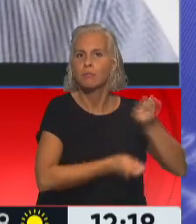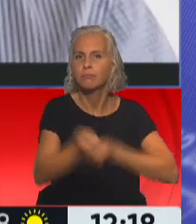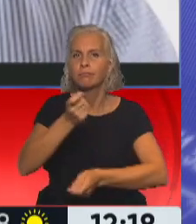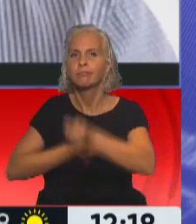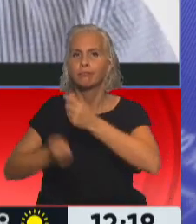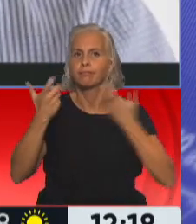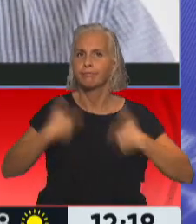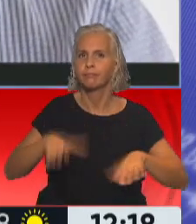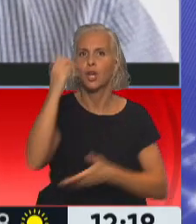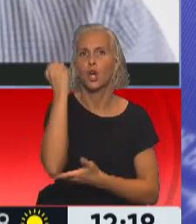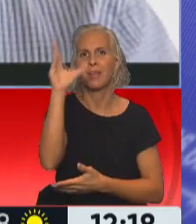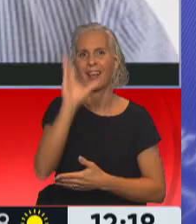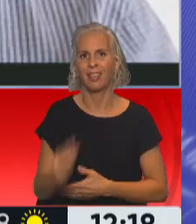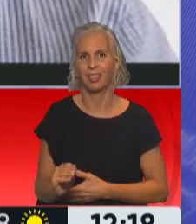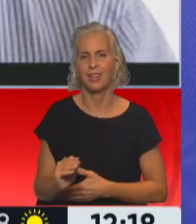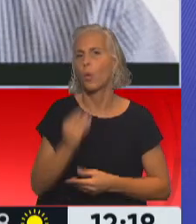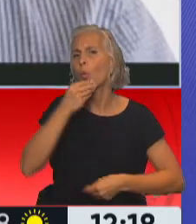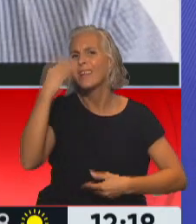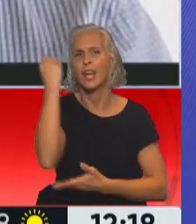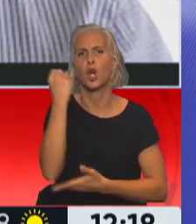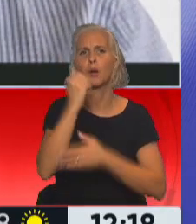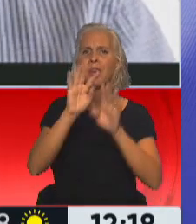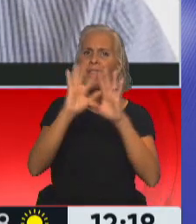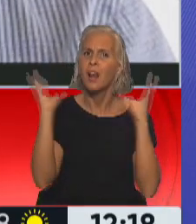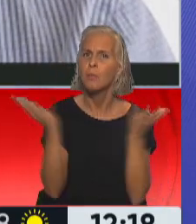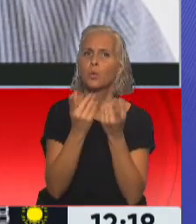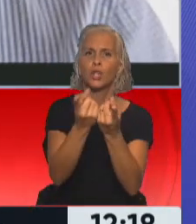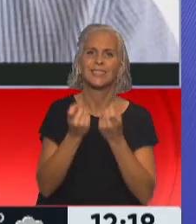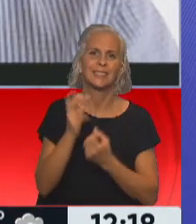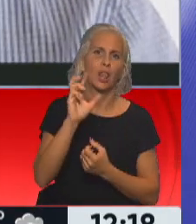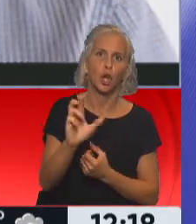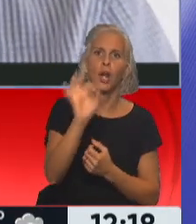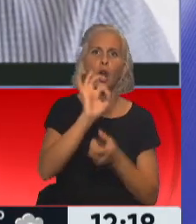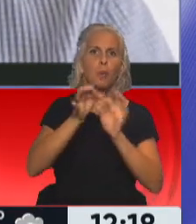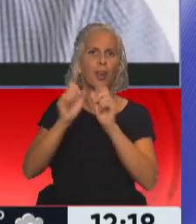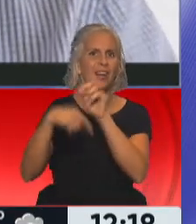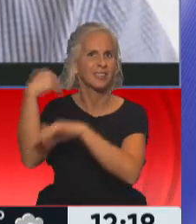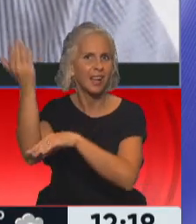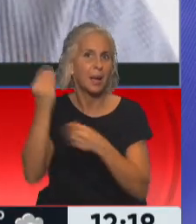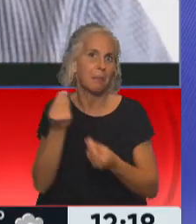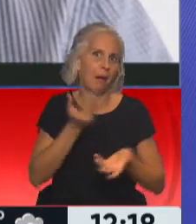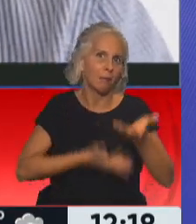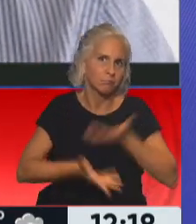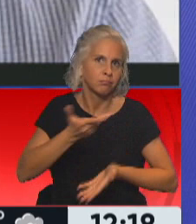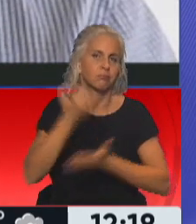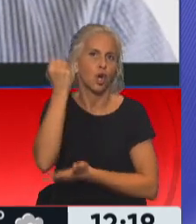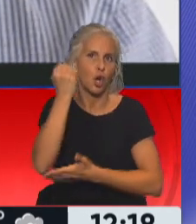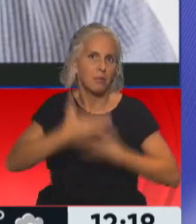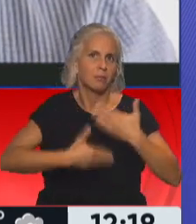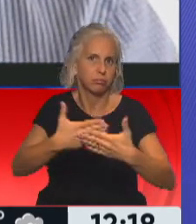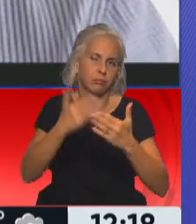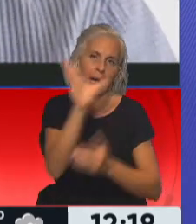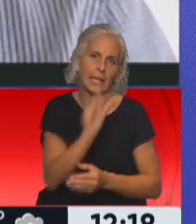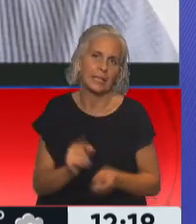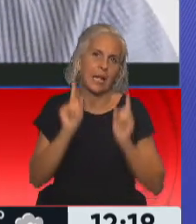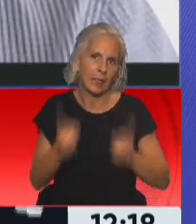argentina. Cualquier economía del mundo necesita dólares o moneda extranjera para poder funcionar. La Argentina no escapa a